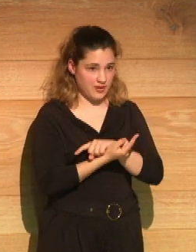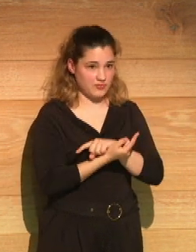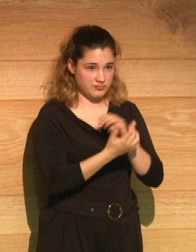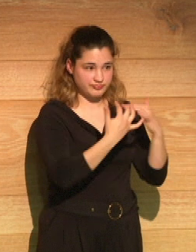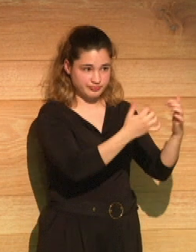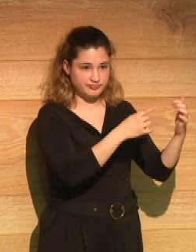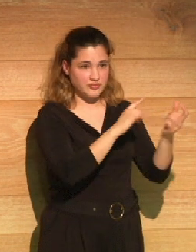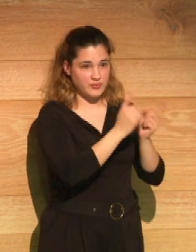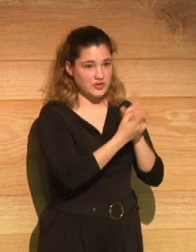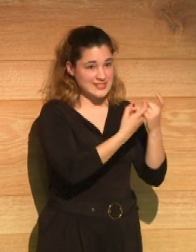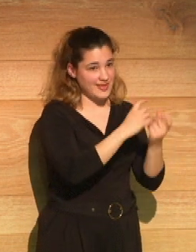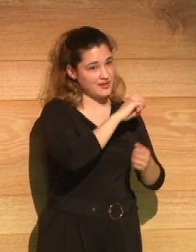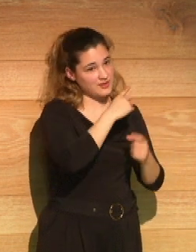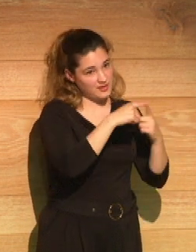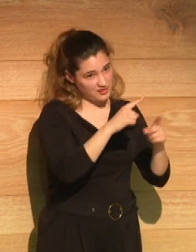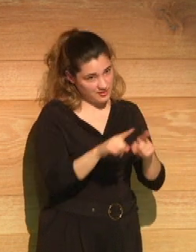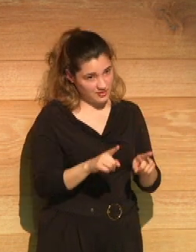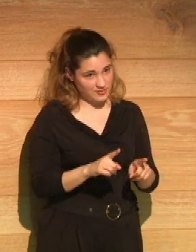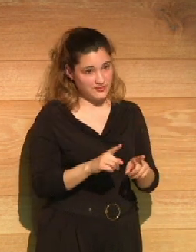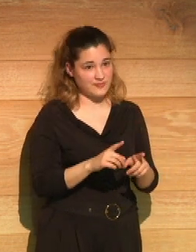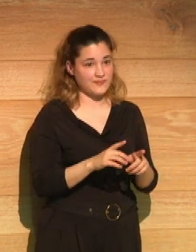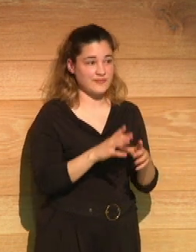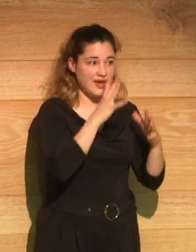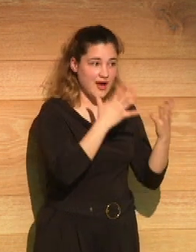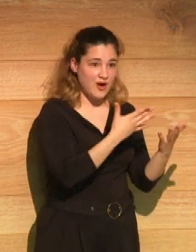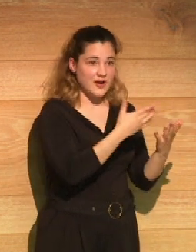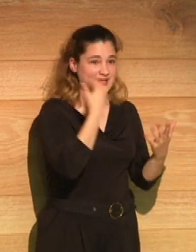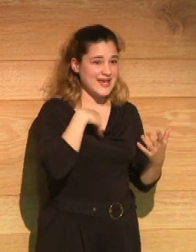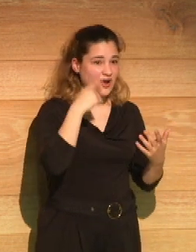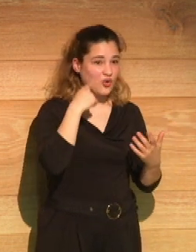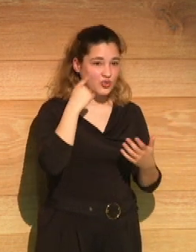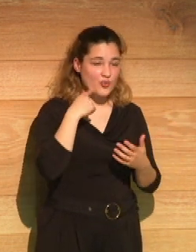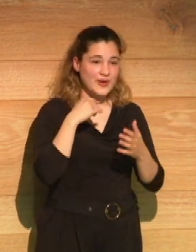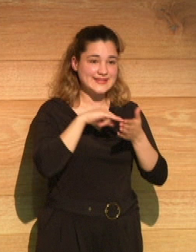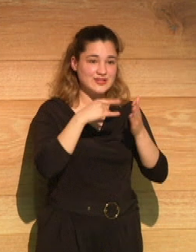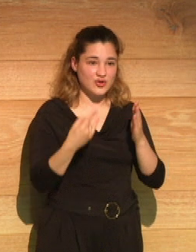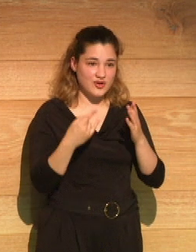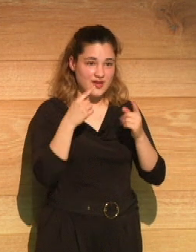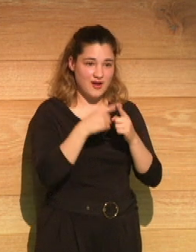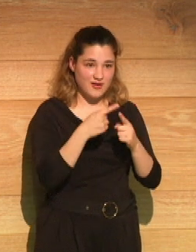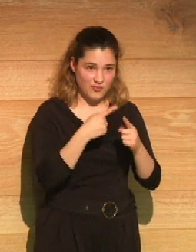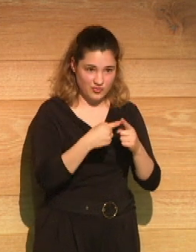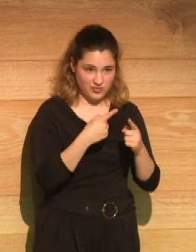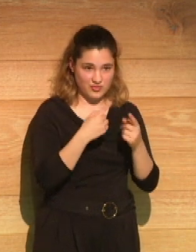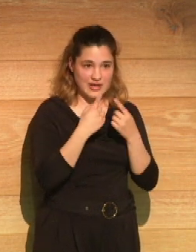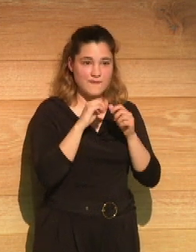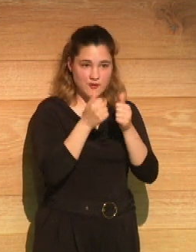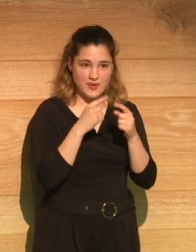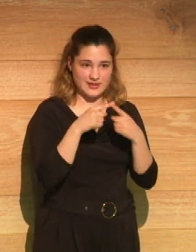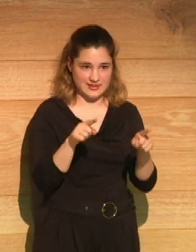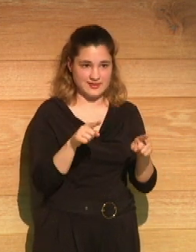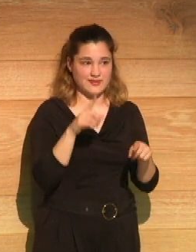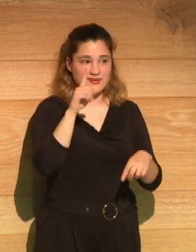tiene otras necesidades, que está acostumbrada al uso de la tecnología de una manera diferente. Contamos